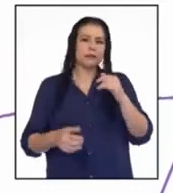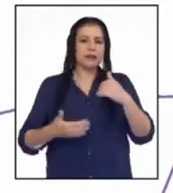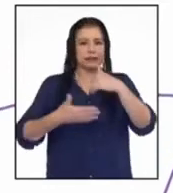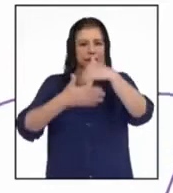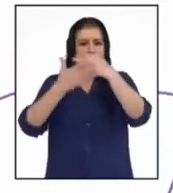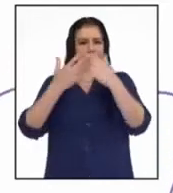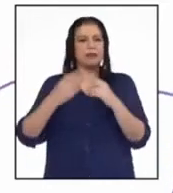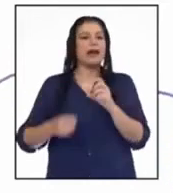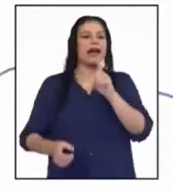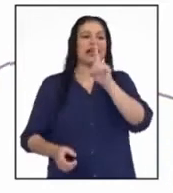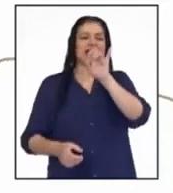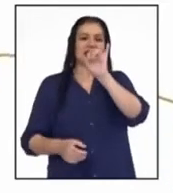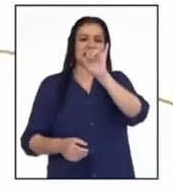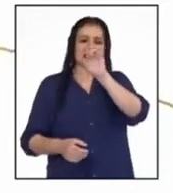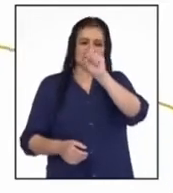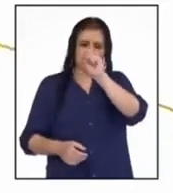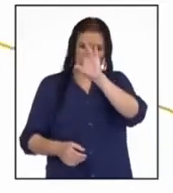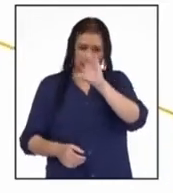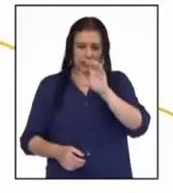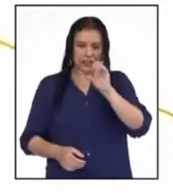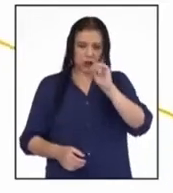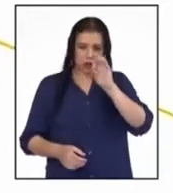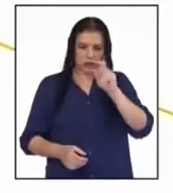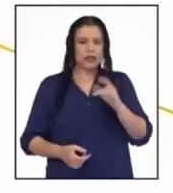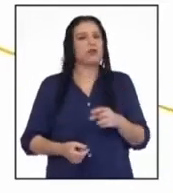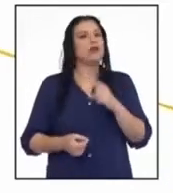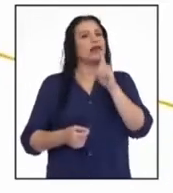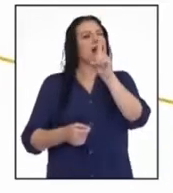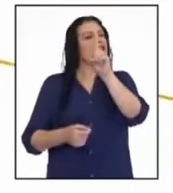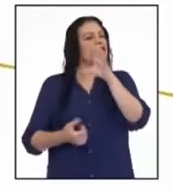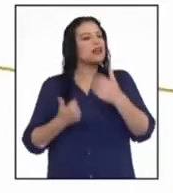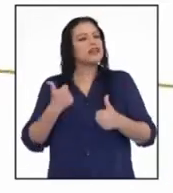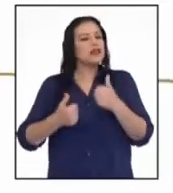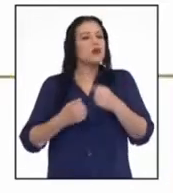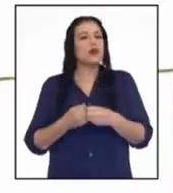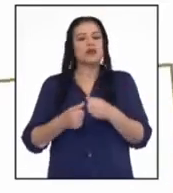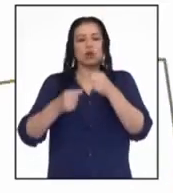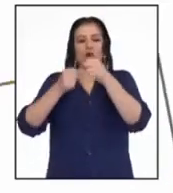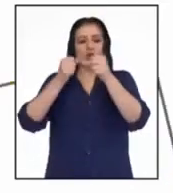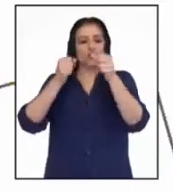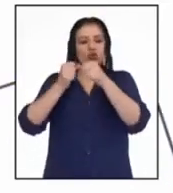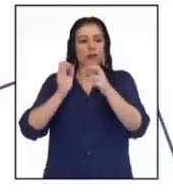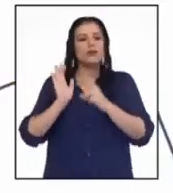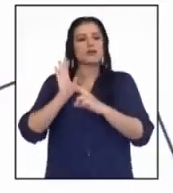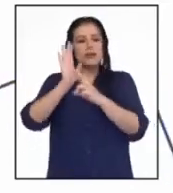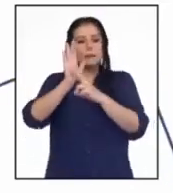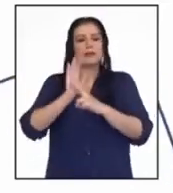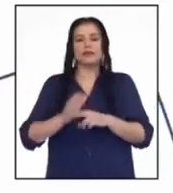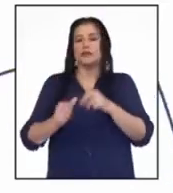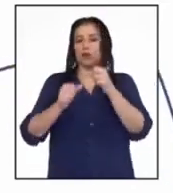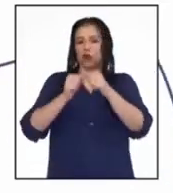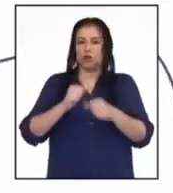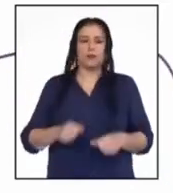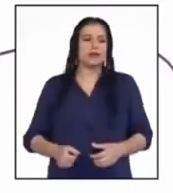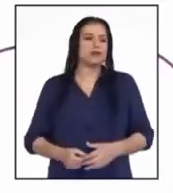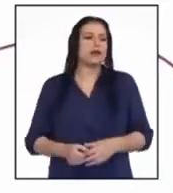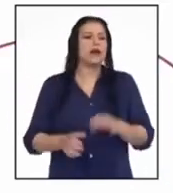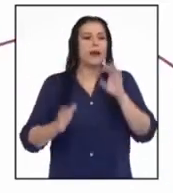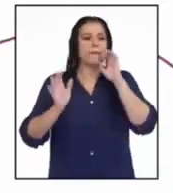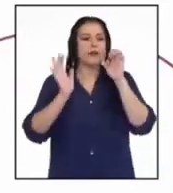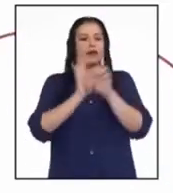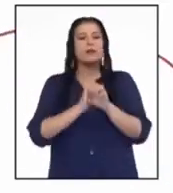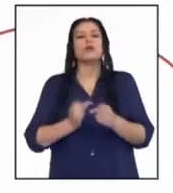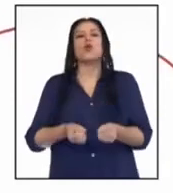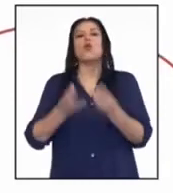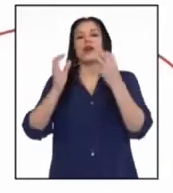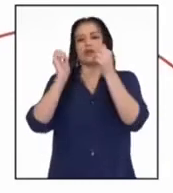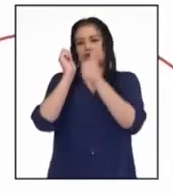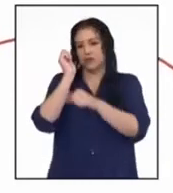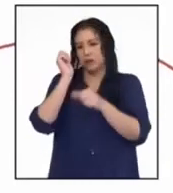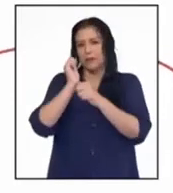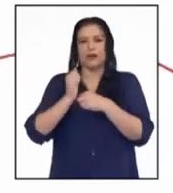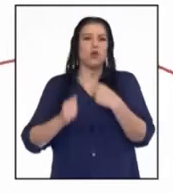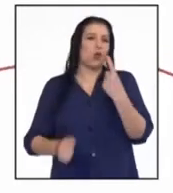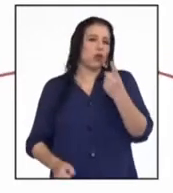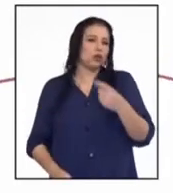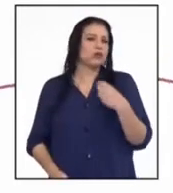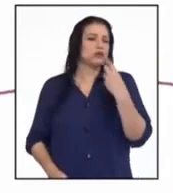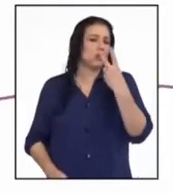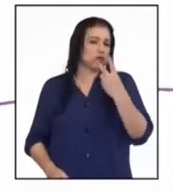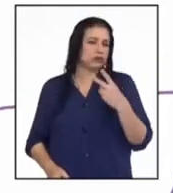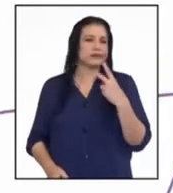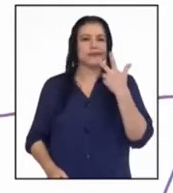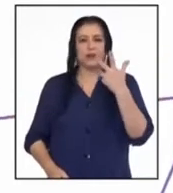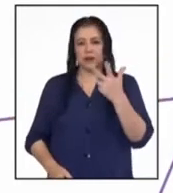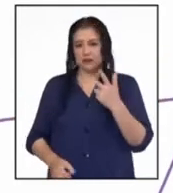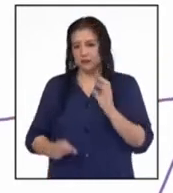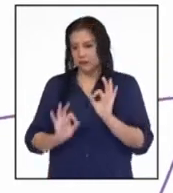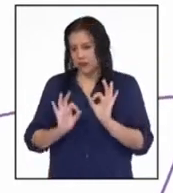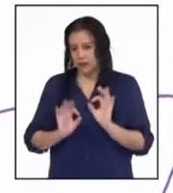en discretas y continuas. Es discreta cuando los valores se representan con números enteros. Por ejemplo, el número de hermanos, o sea, 1,